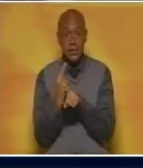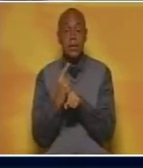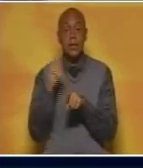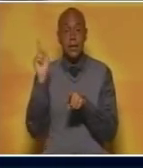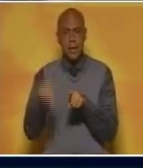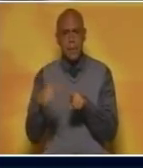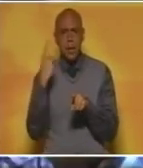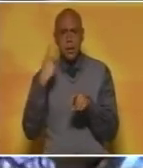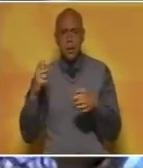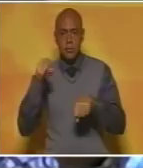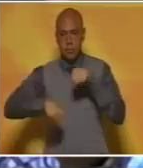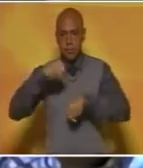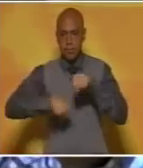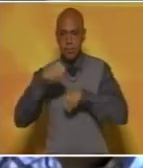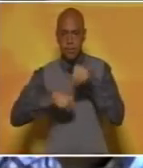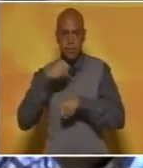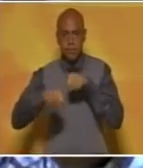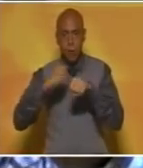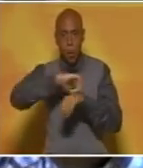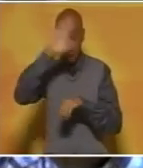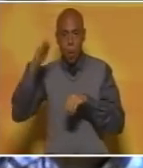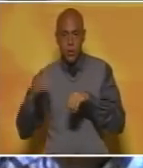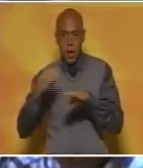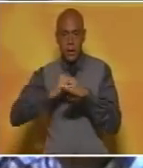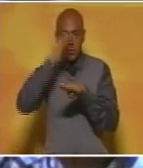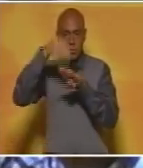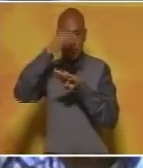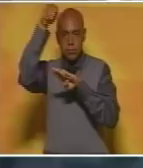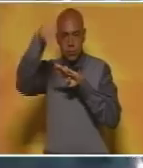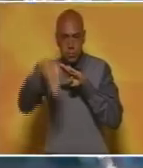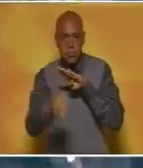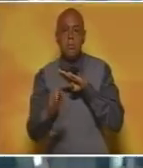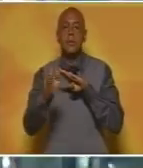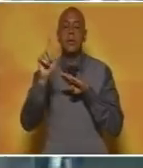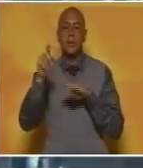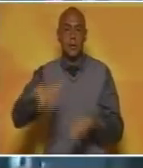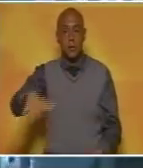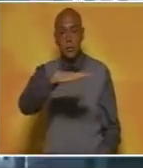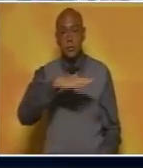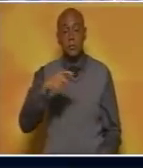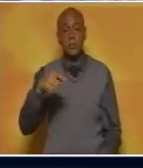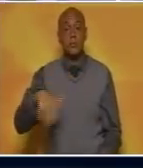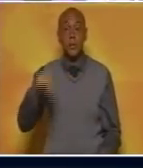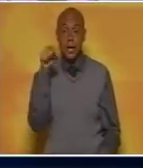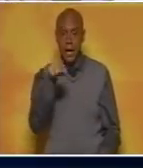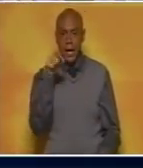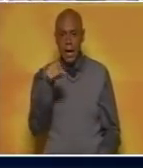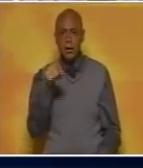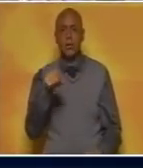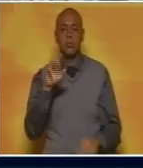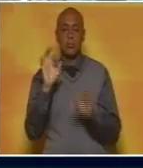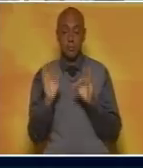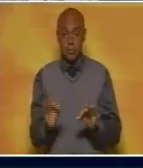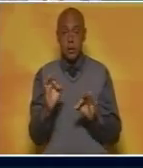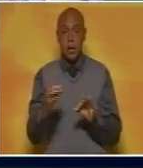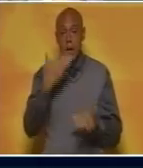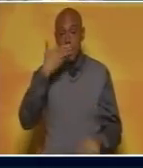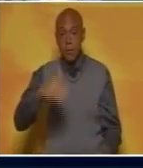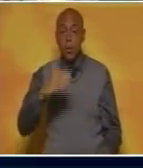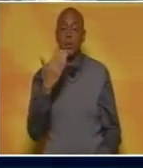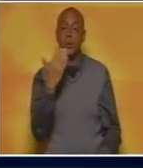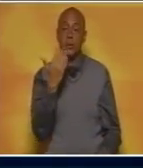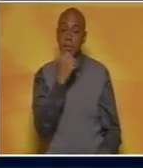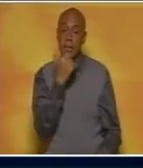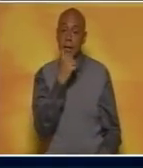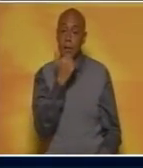Bike, ciclismo de montaña en el sector Suruguapo. Las actividades centrales tendrán lugar el próximo sábado 2 de